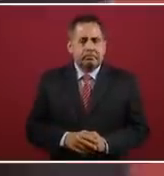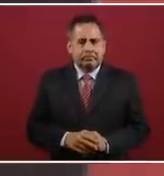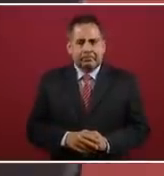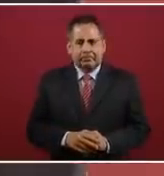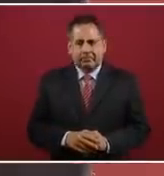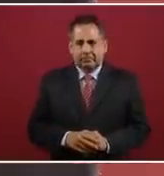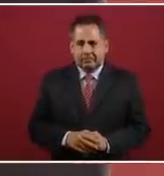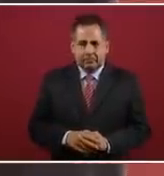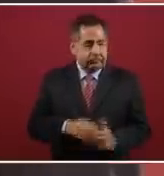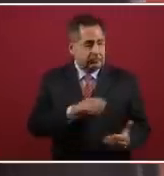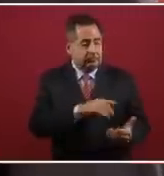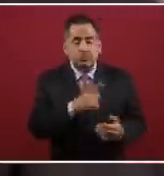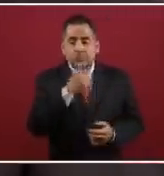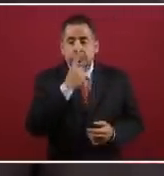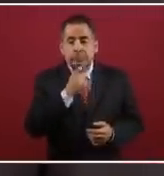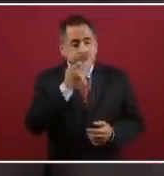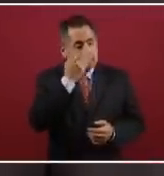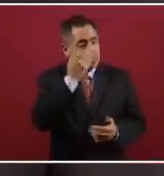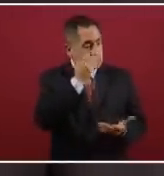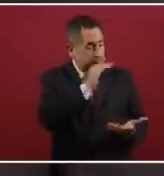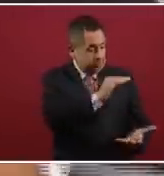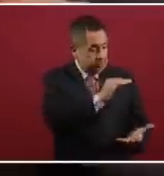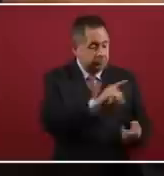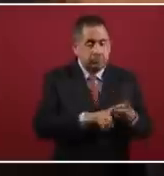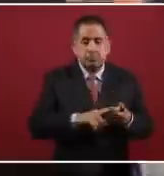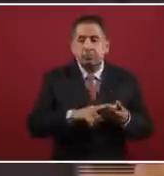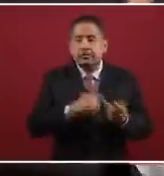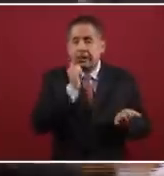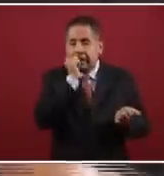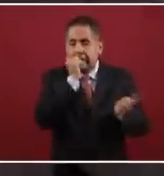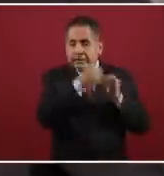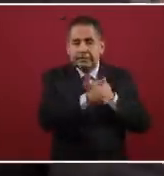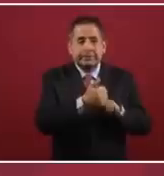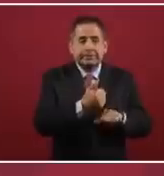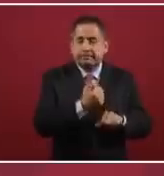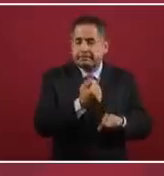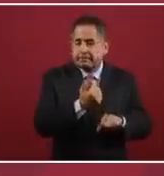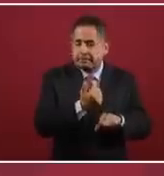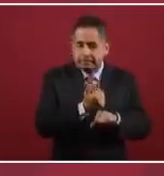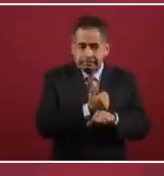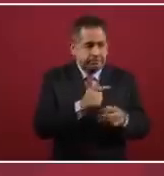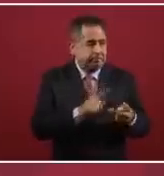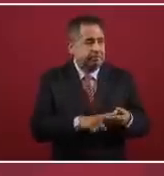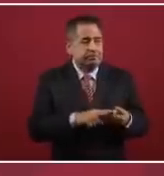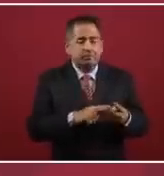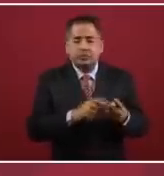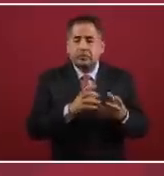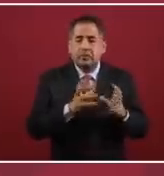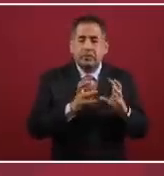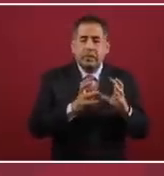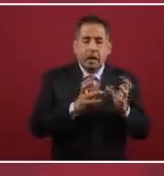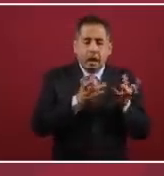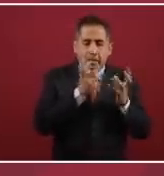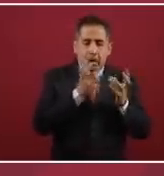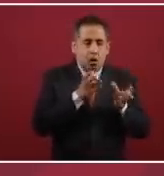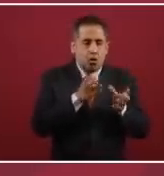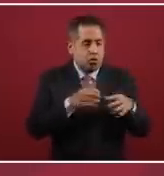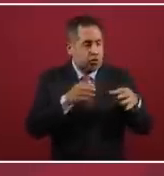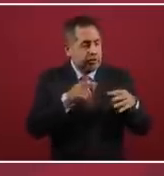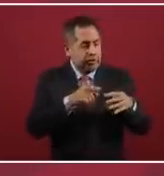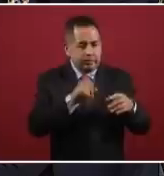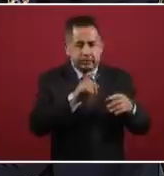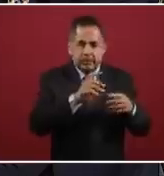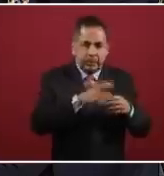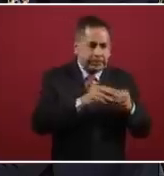Una jarra de Jamaica, una jarra de tepache, ¿sí? Agua de melón para ayudar también a los